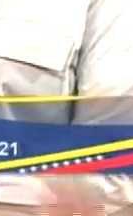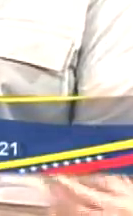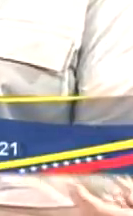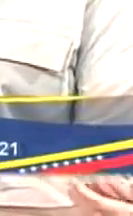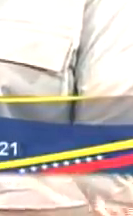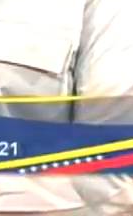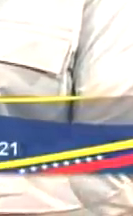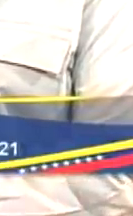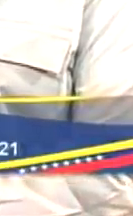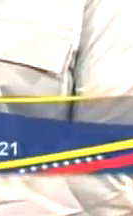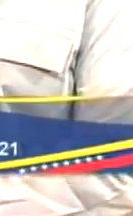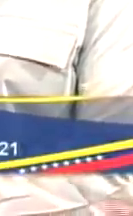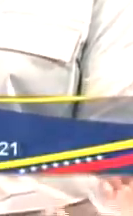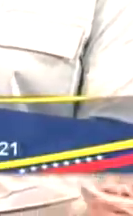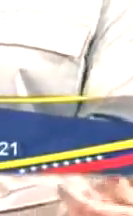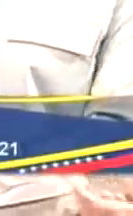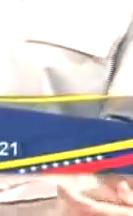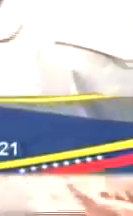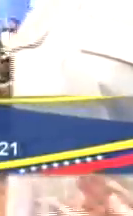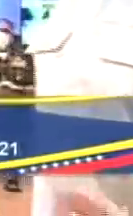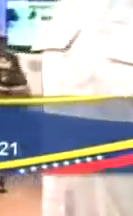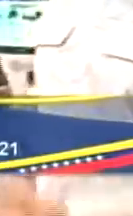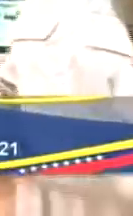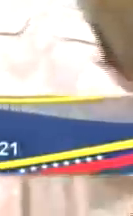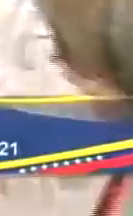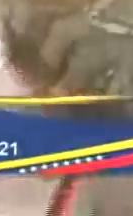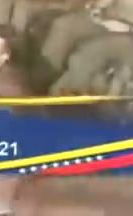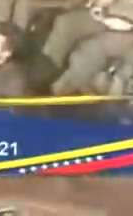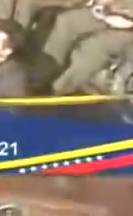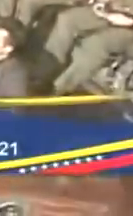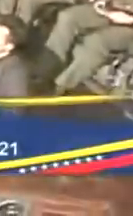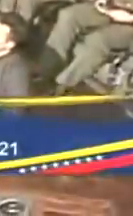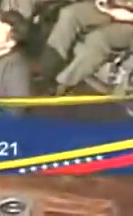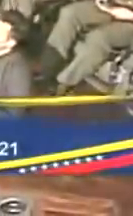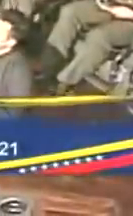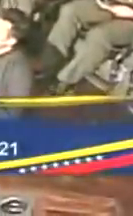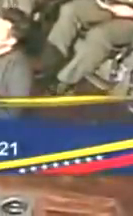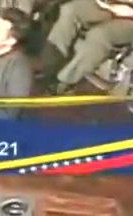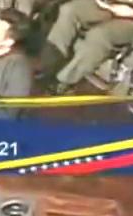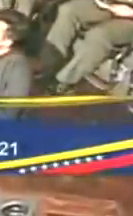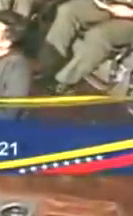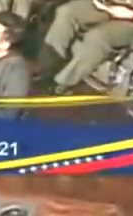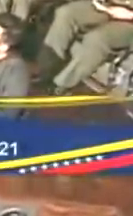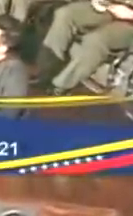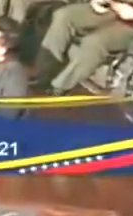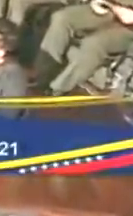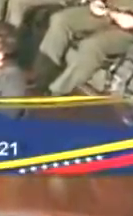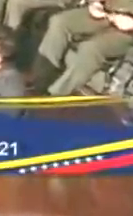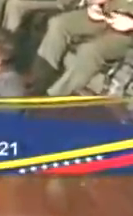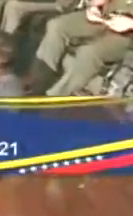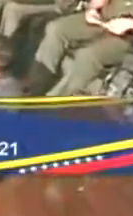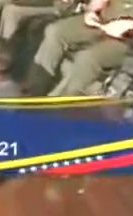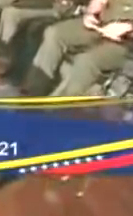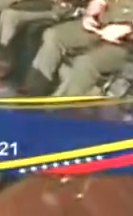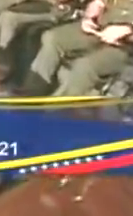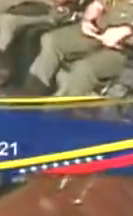Han sido más de 200 postulaciones que se recibieron por parte del sector público y